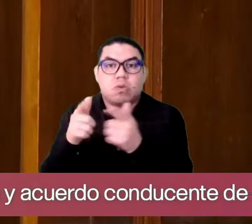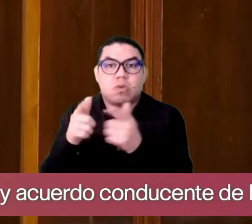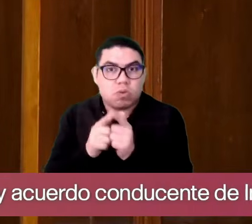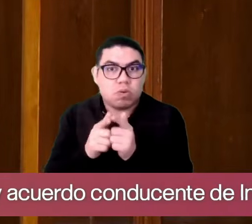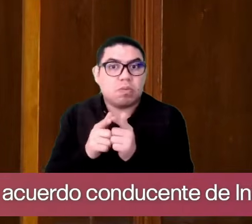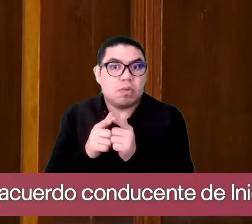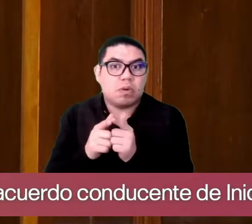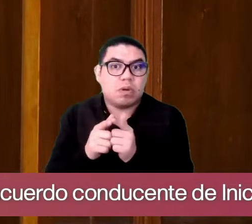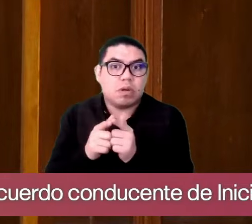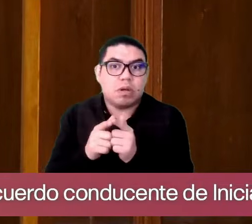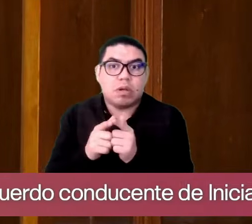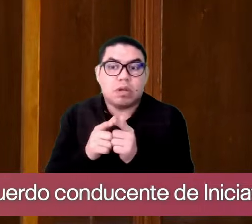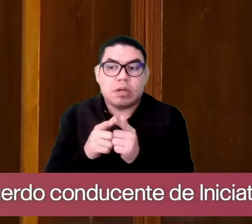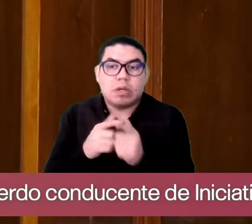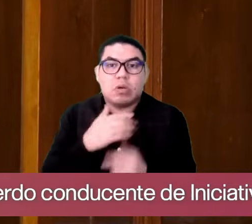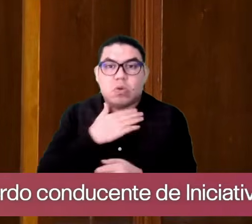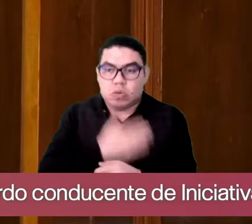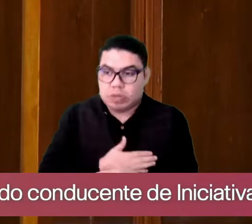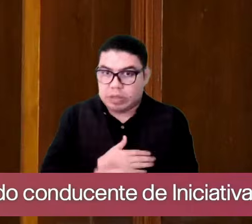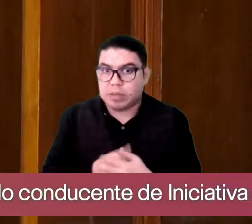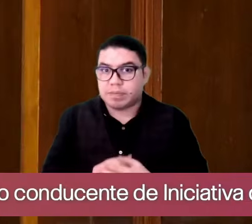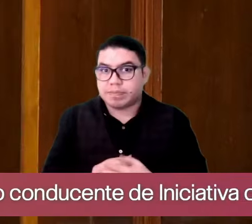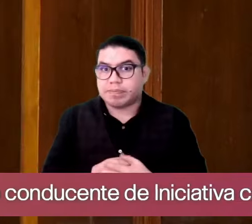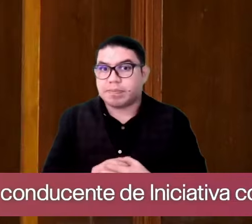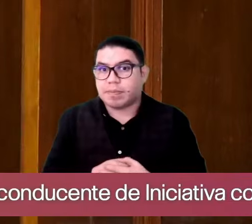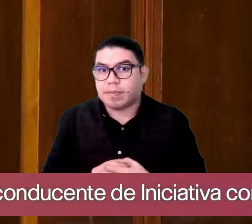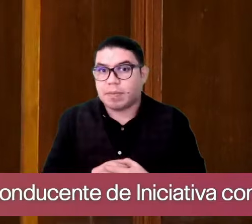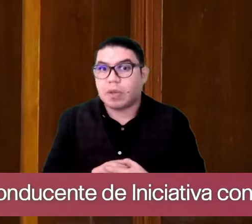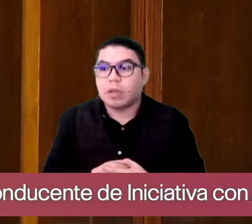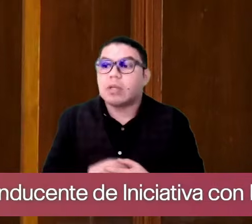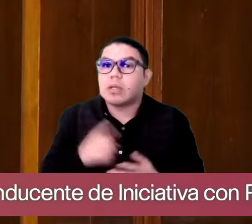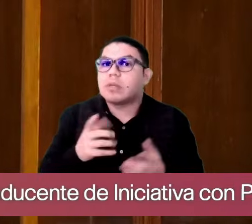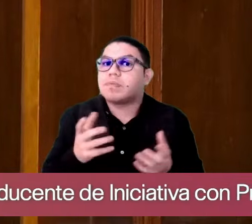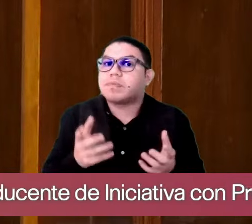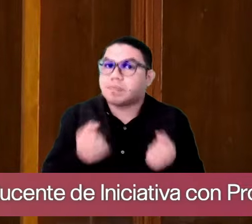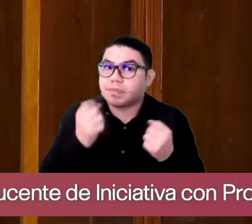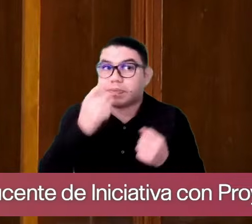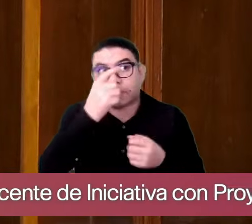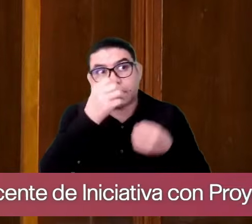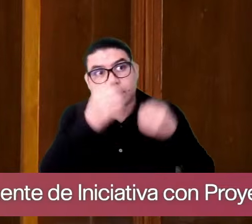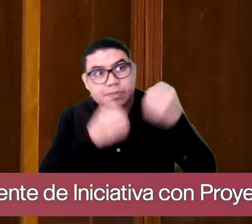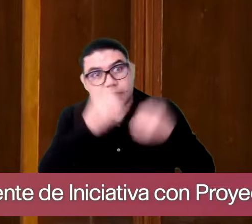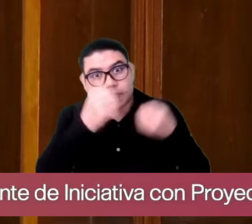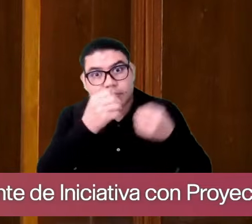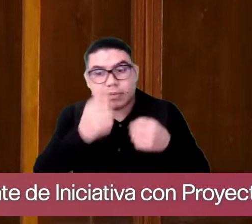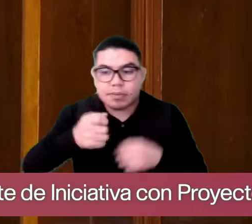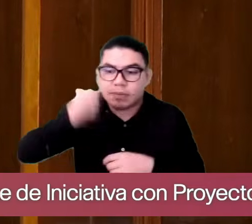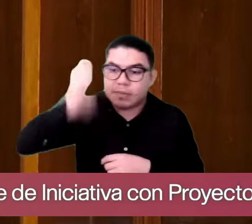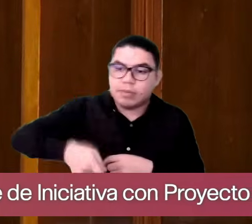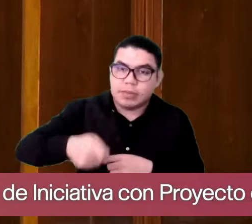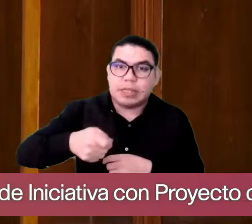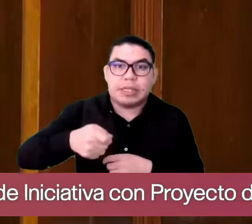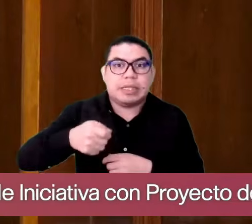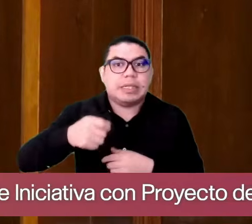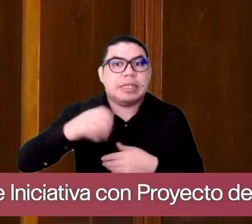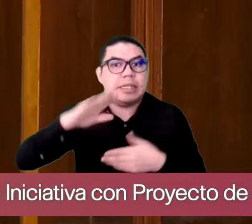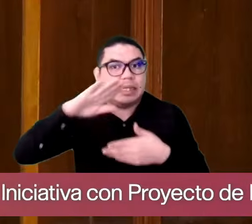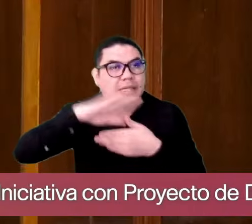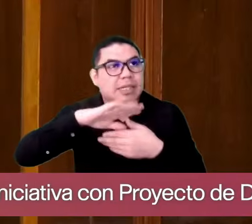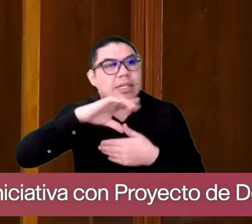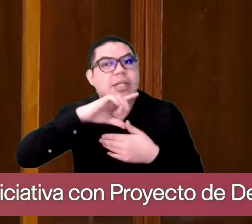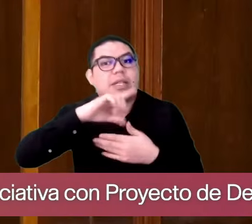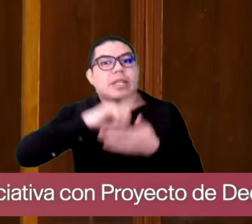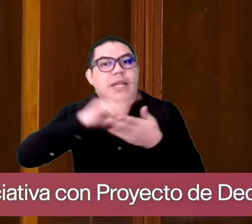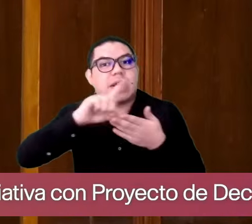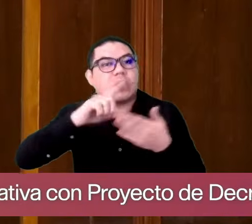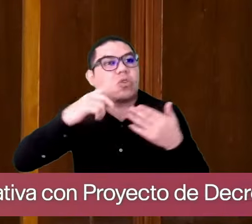Derechos Humanos y la Justicia Social, logró que la Corte Interamericana de Derechos Humanos